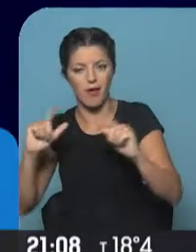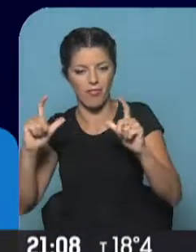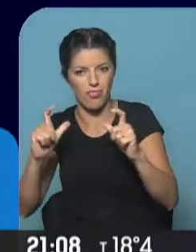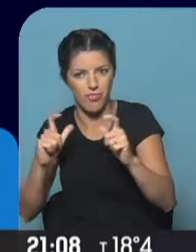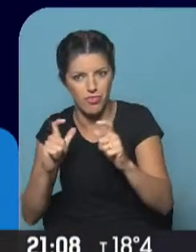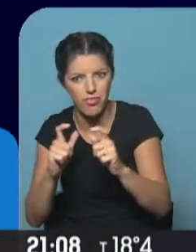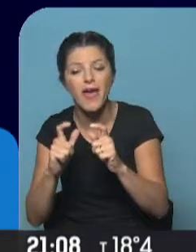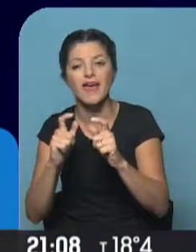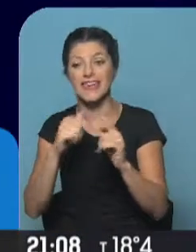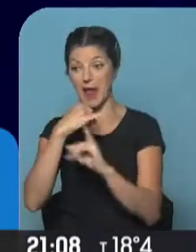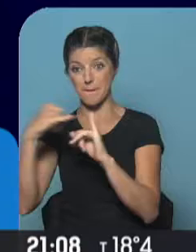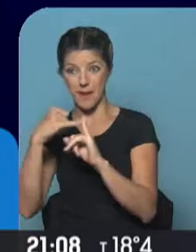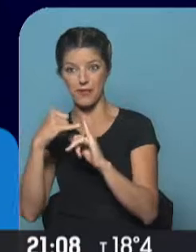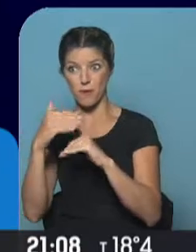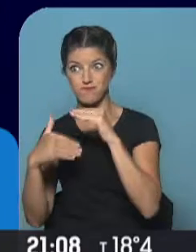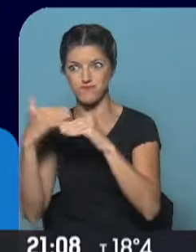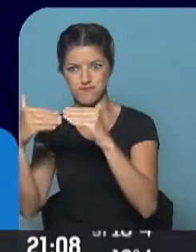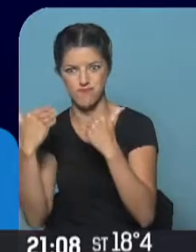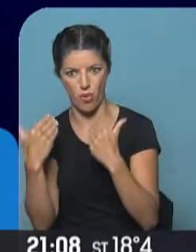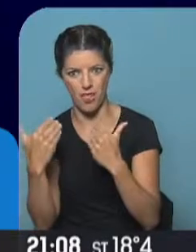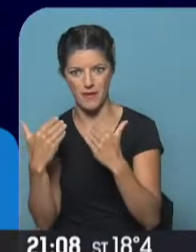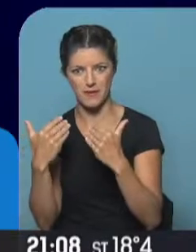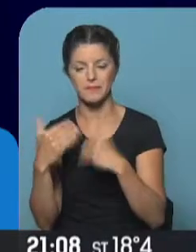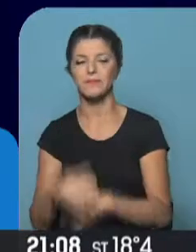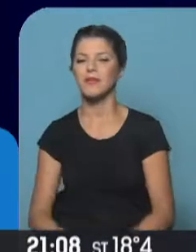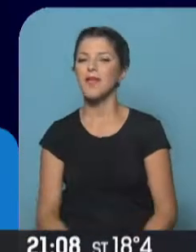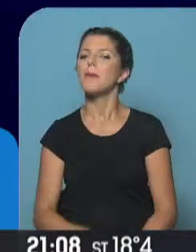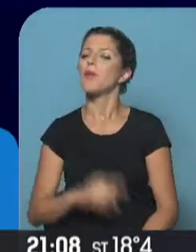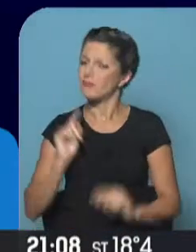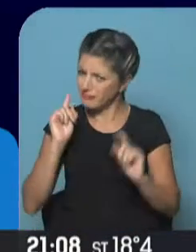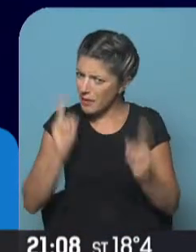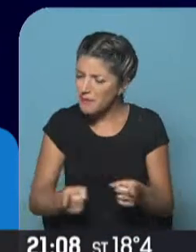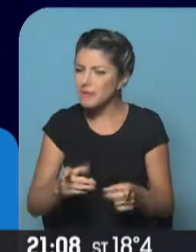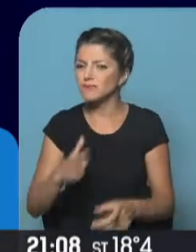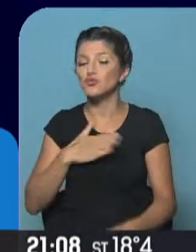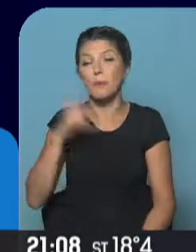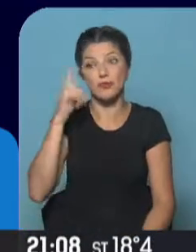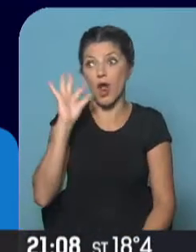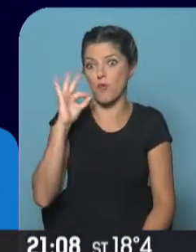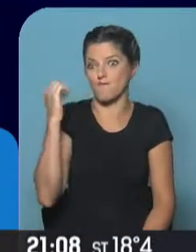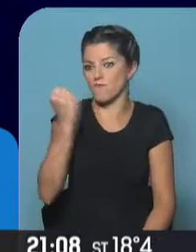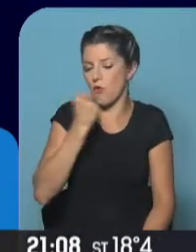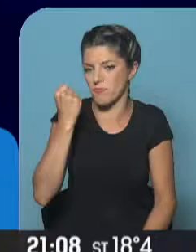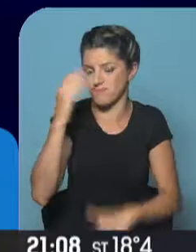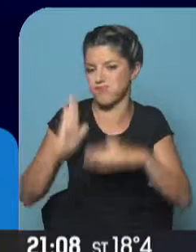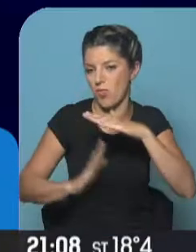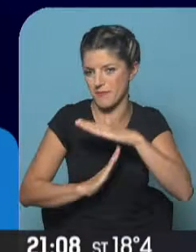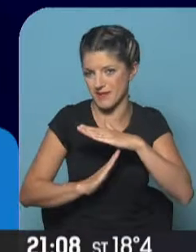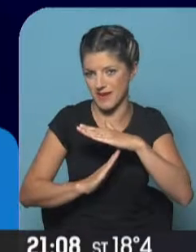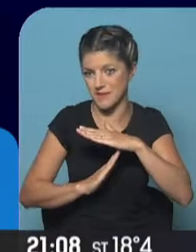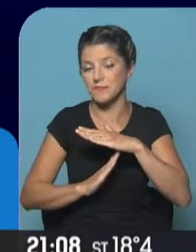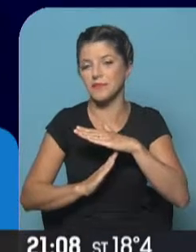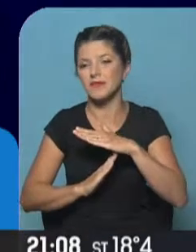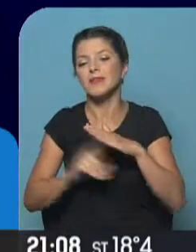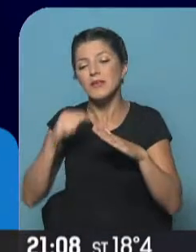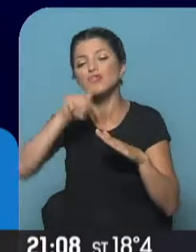proyectarse, sino que va a generar algo que para mí es esencial y creo que para todos, es darle la oportunidad a los